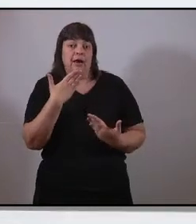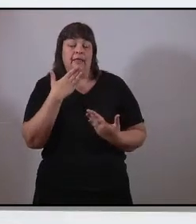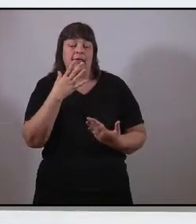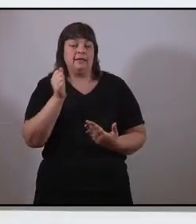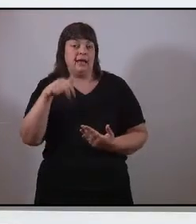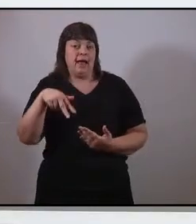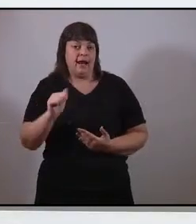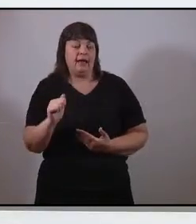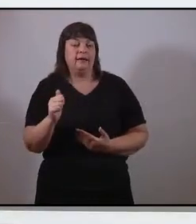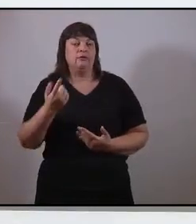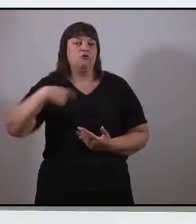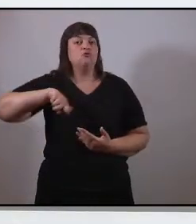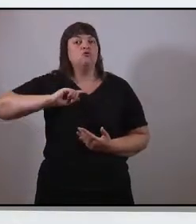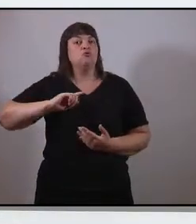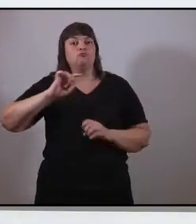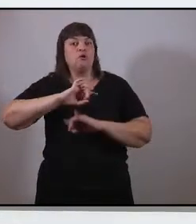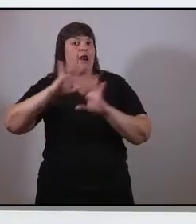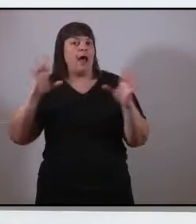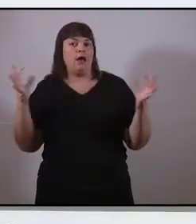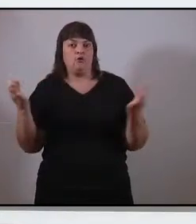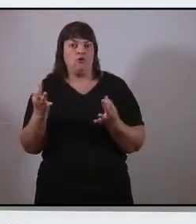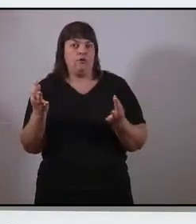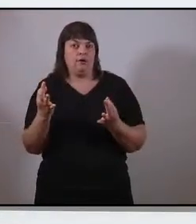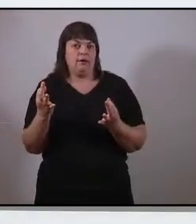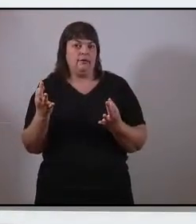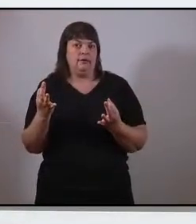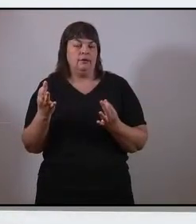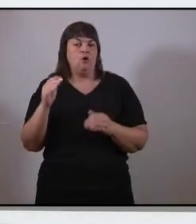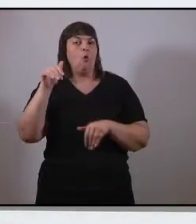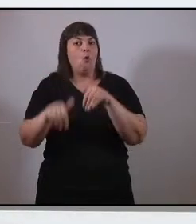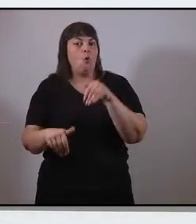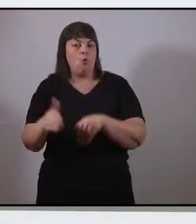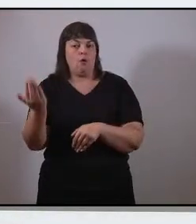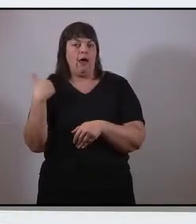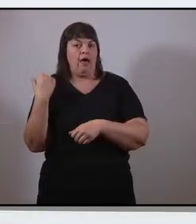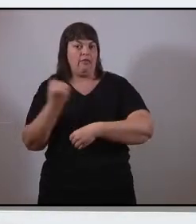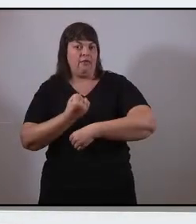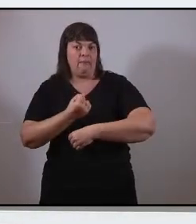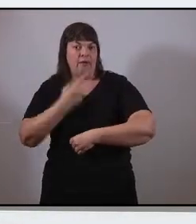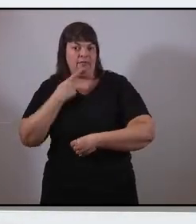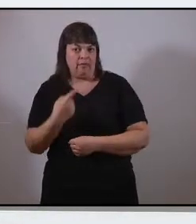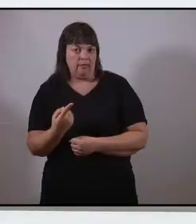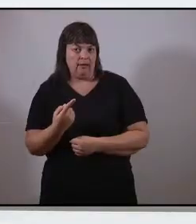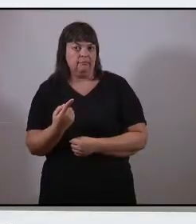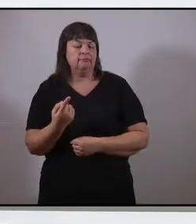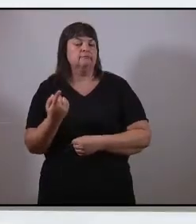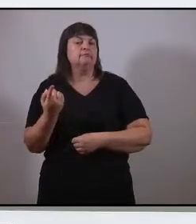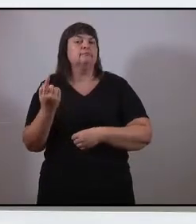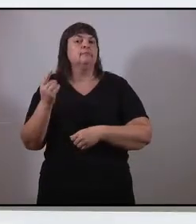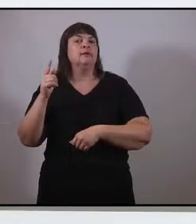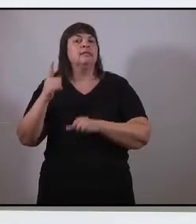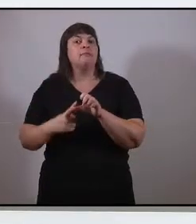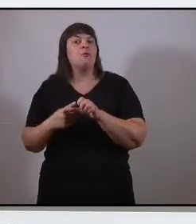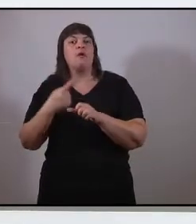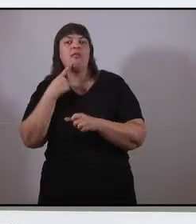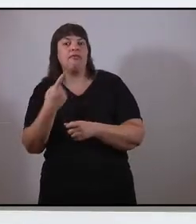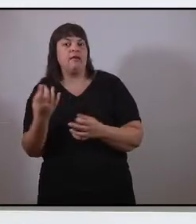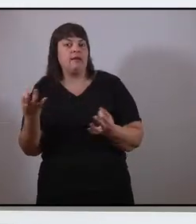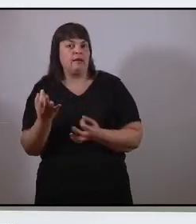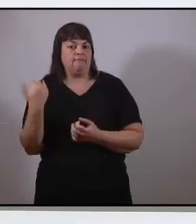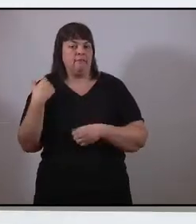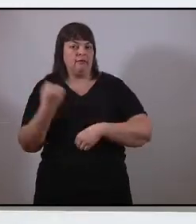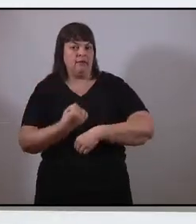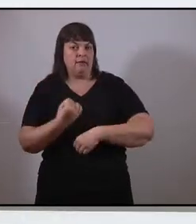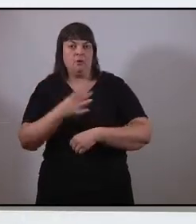Ana. Nosotros lo que tenemos muy claro es lo que dijeron las urnas en diciembre. Y en diciembre lo que dijo Extremadura, con ese más